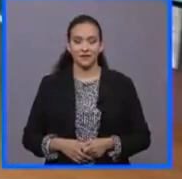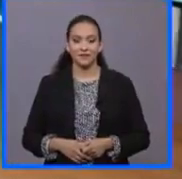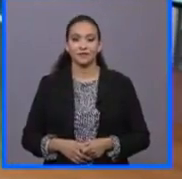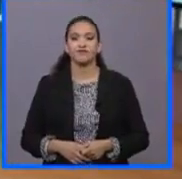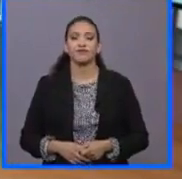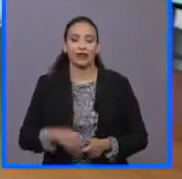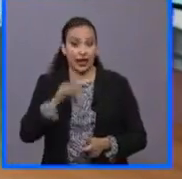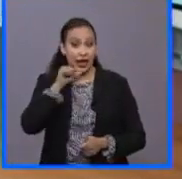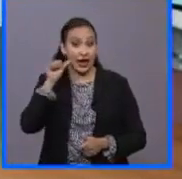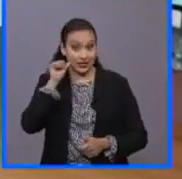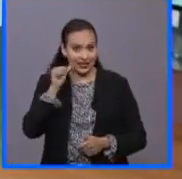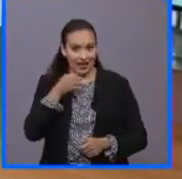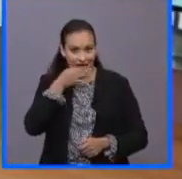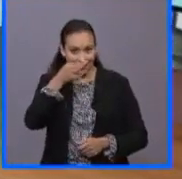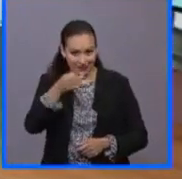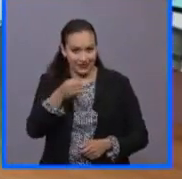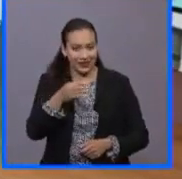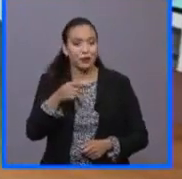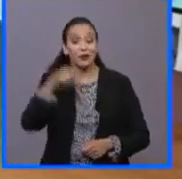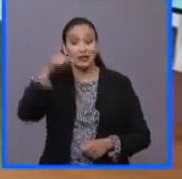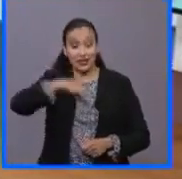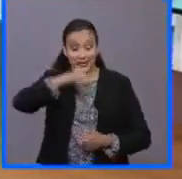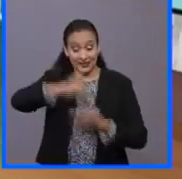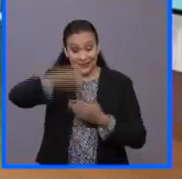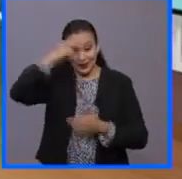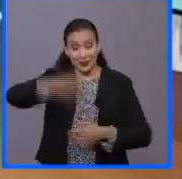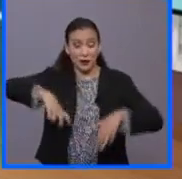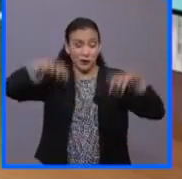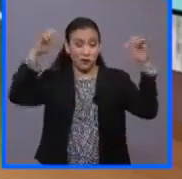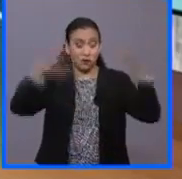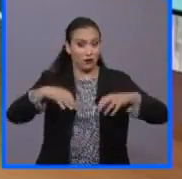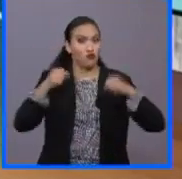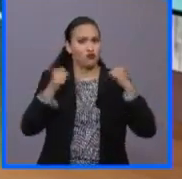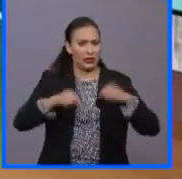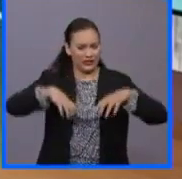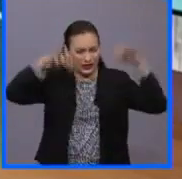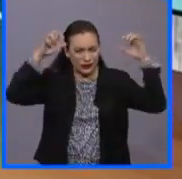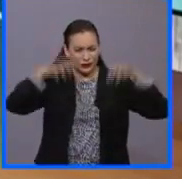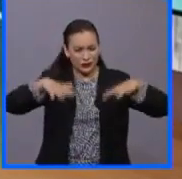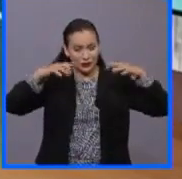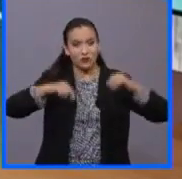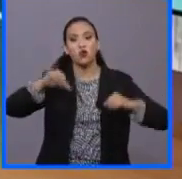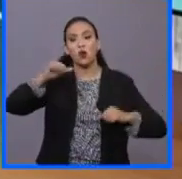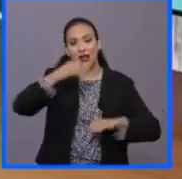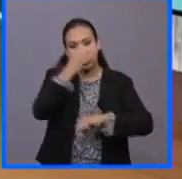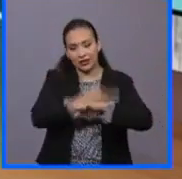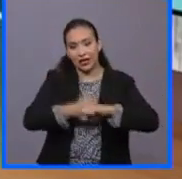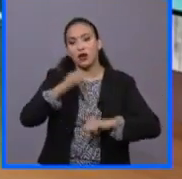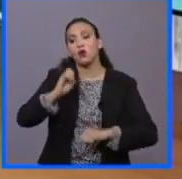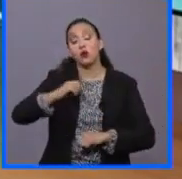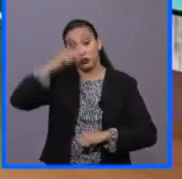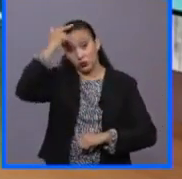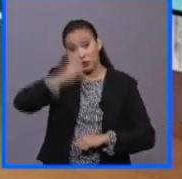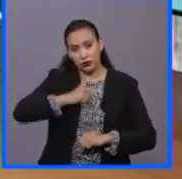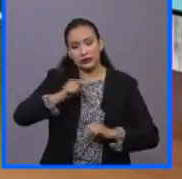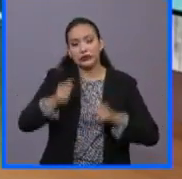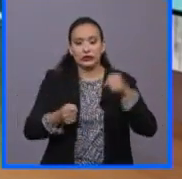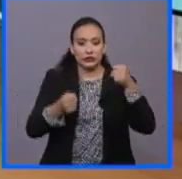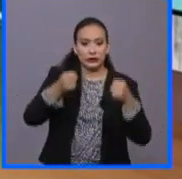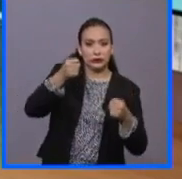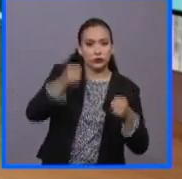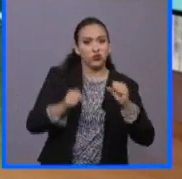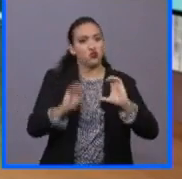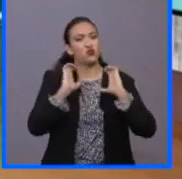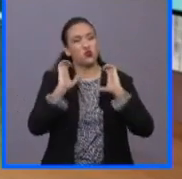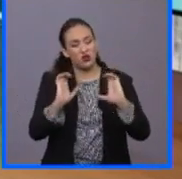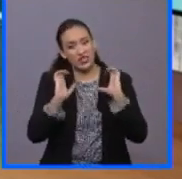Y como ayer le informábamos, en el Valle de México se esperan fuertes lluvias para la tarde y noche de este jueves. Maneje con